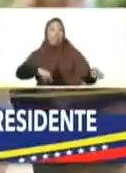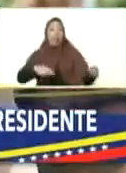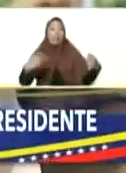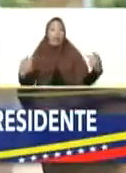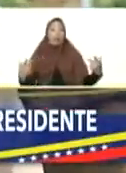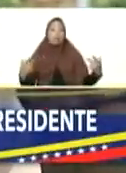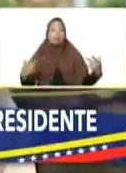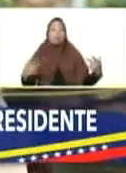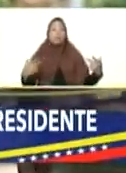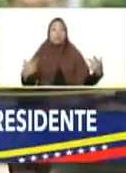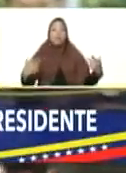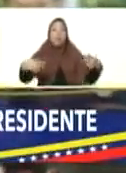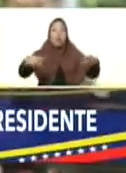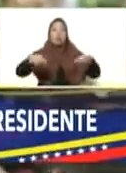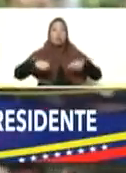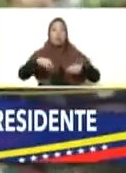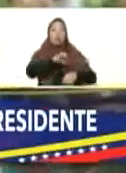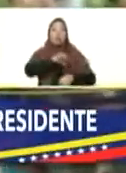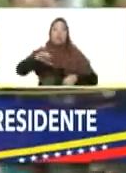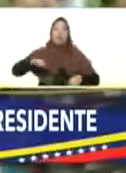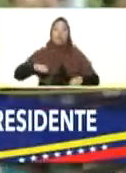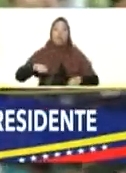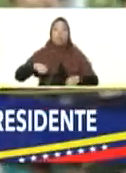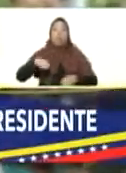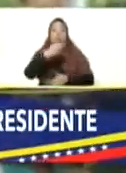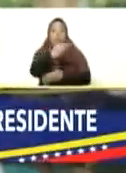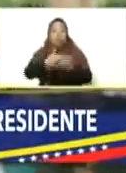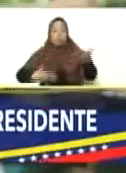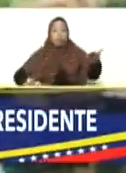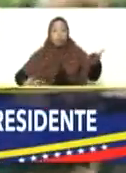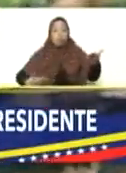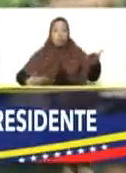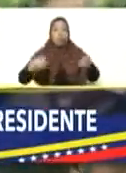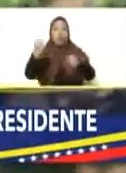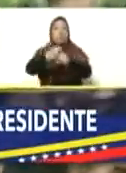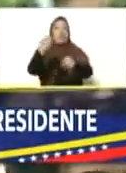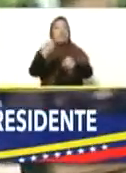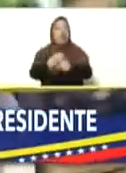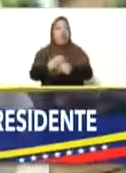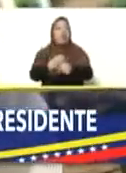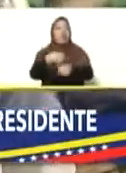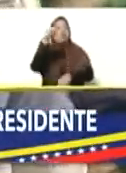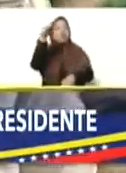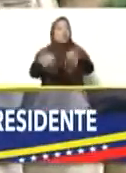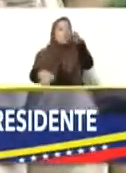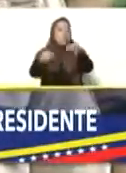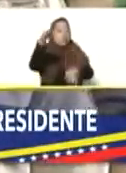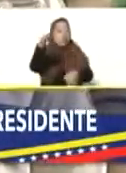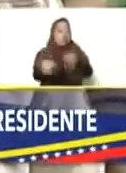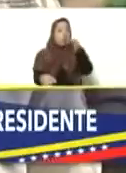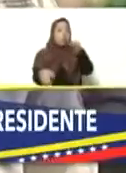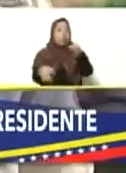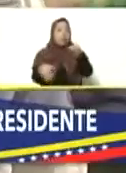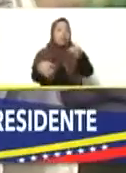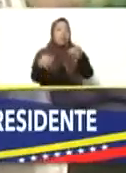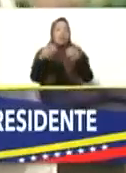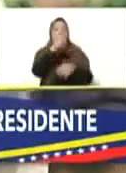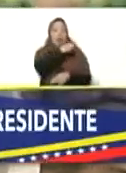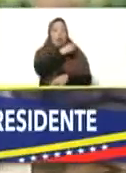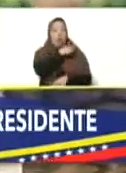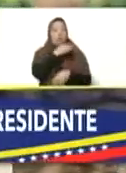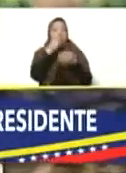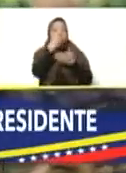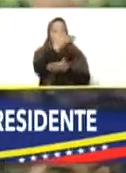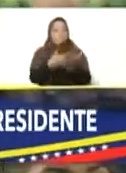los títulos de propiedad privada únicamente presidente se ha hecho el trabajo y el tribunal supremo sentencia y es lo que